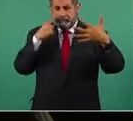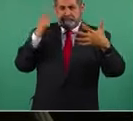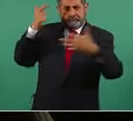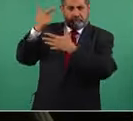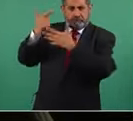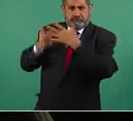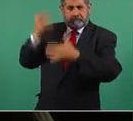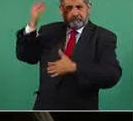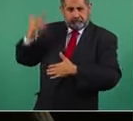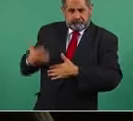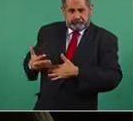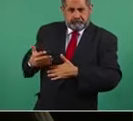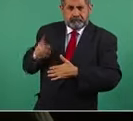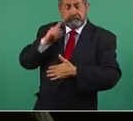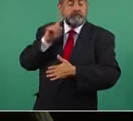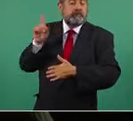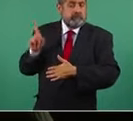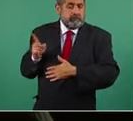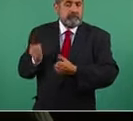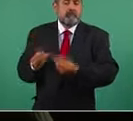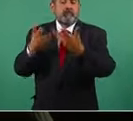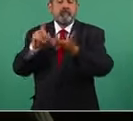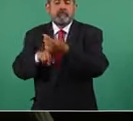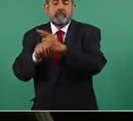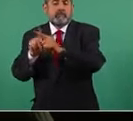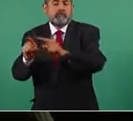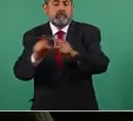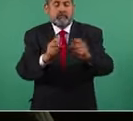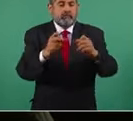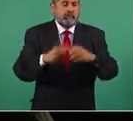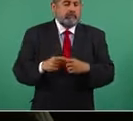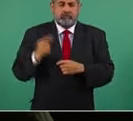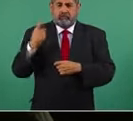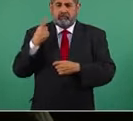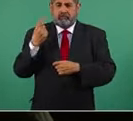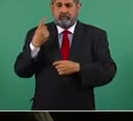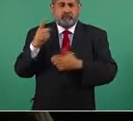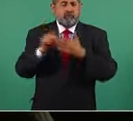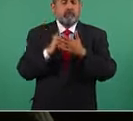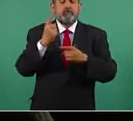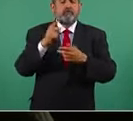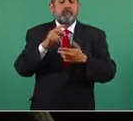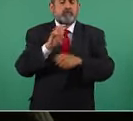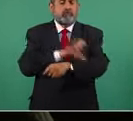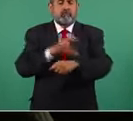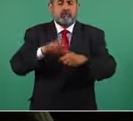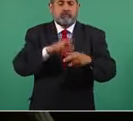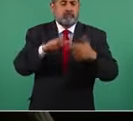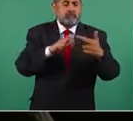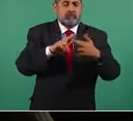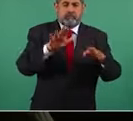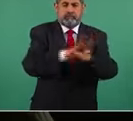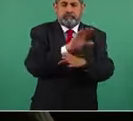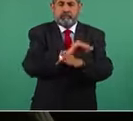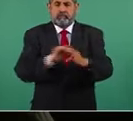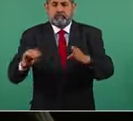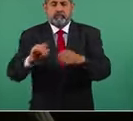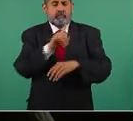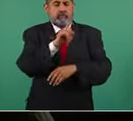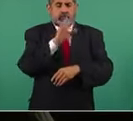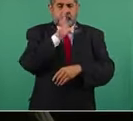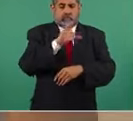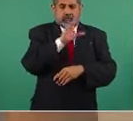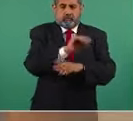tabla. En este mes solamente tuvimos el cambio del coordinador estatal de la Guardia Nacional en el estado de Aguascalientes, ahora